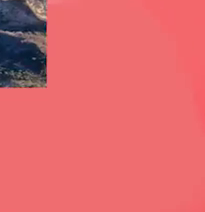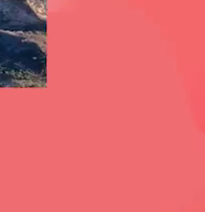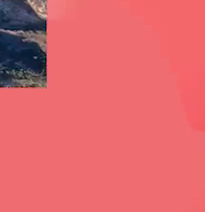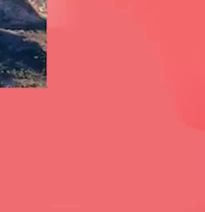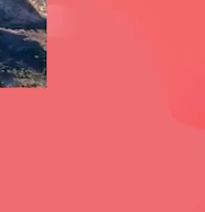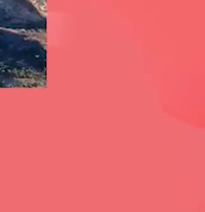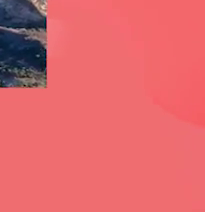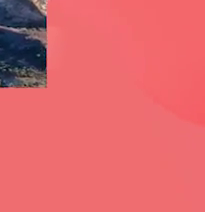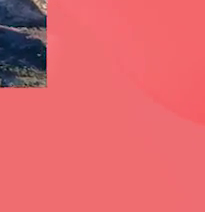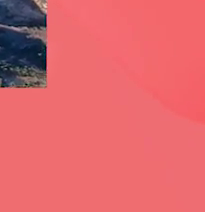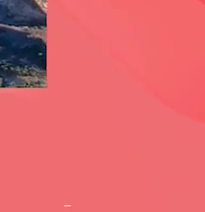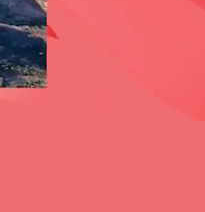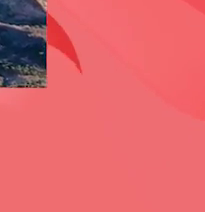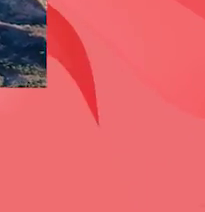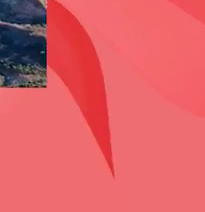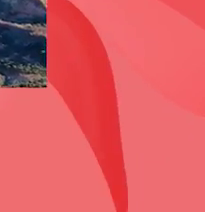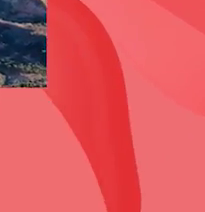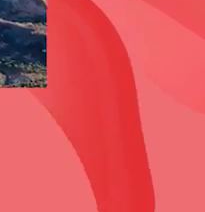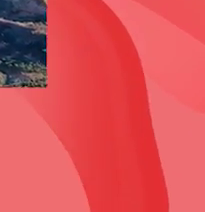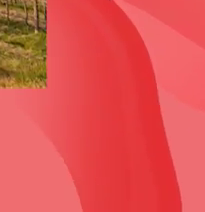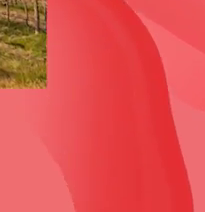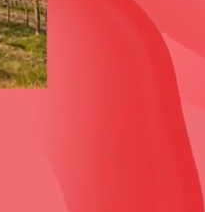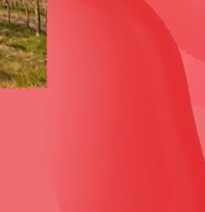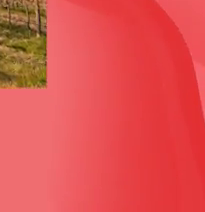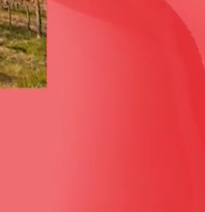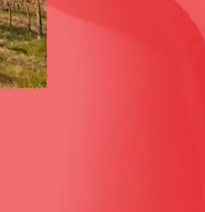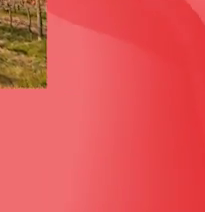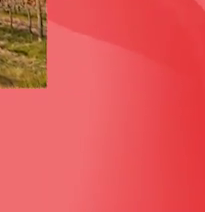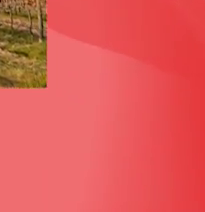el que lo quiera saborear.